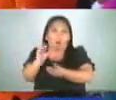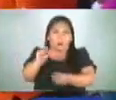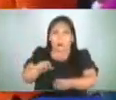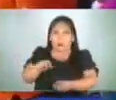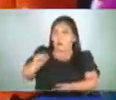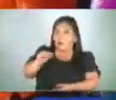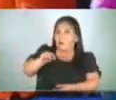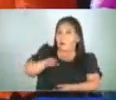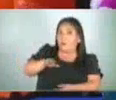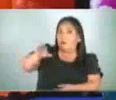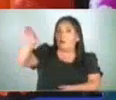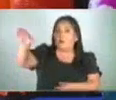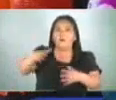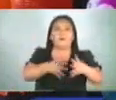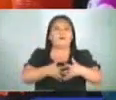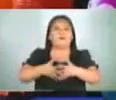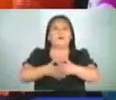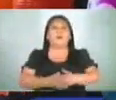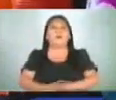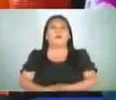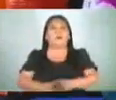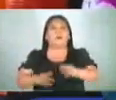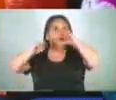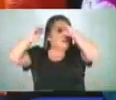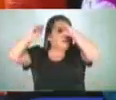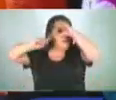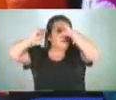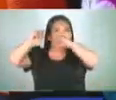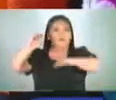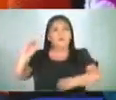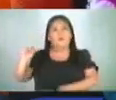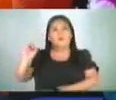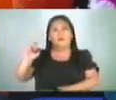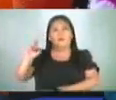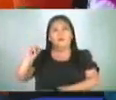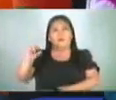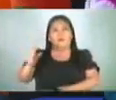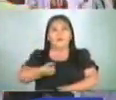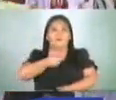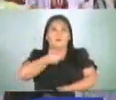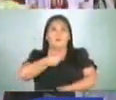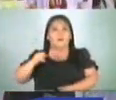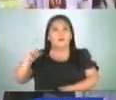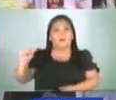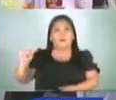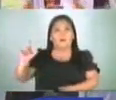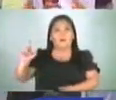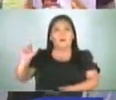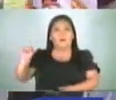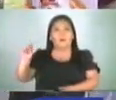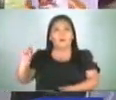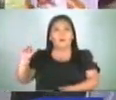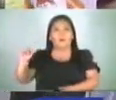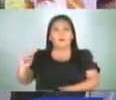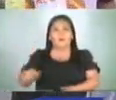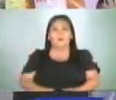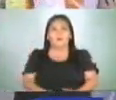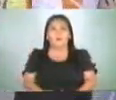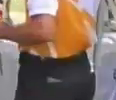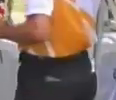a Estados Unidos. Con imágenes de Carlos Cle, un reporte de Iliana Leiva para Noticiero Hechos.